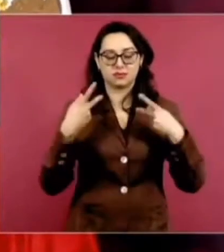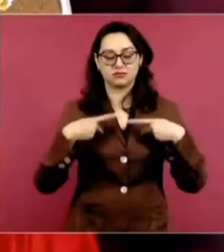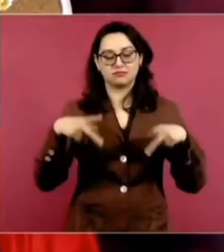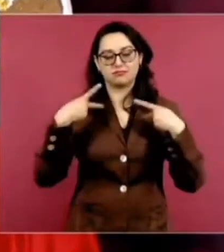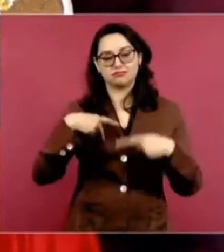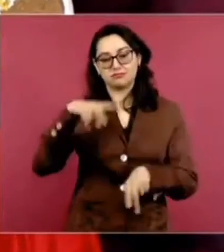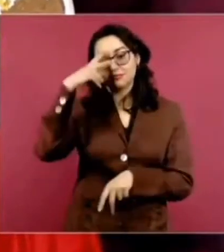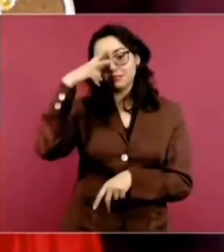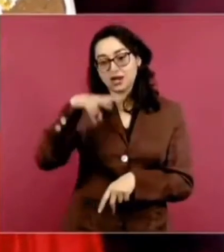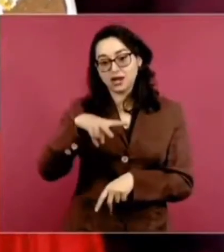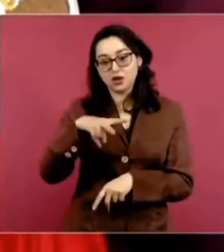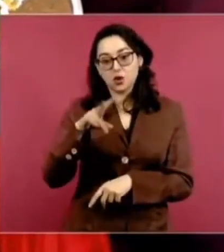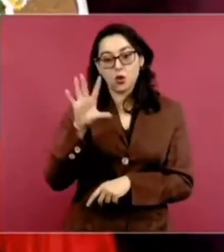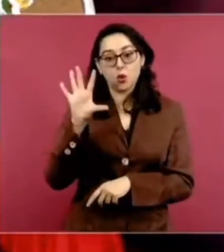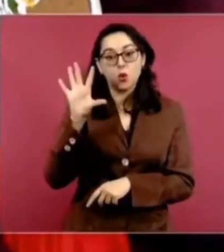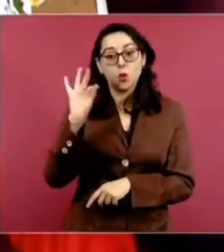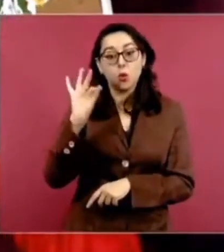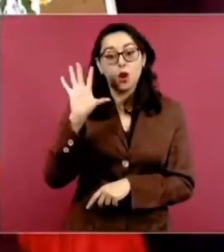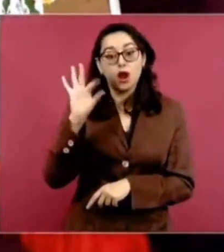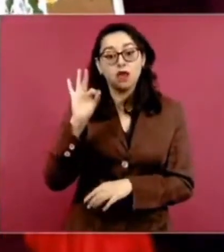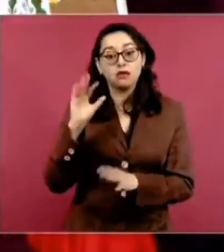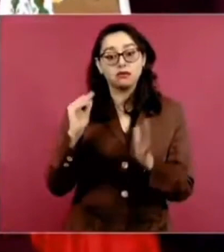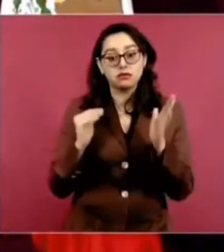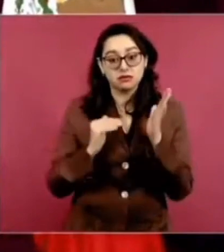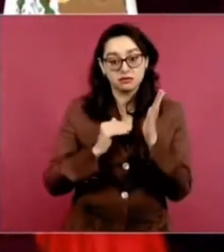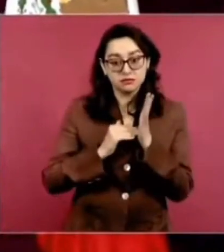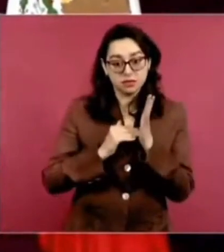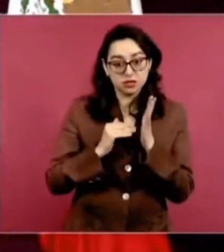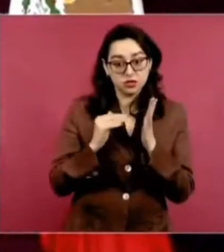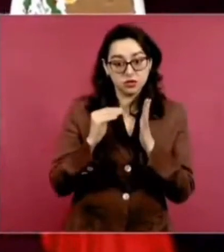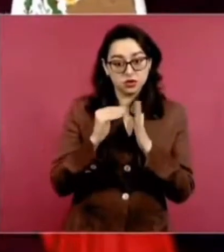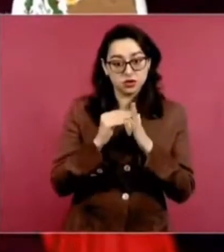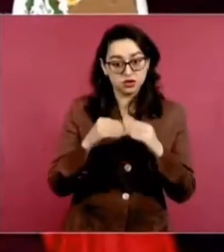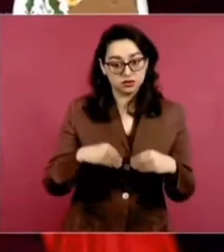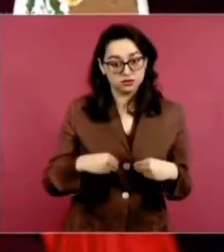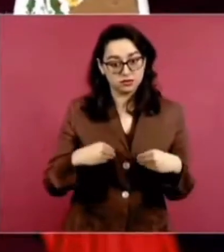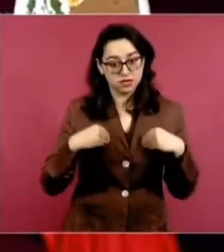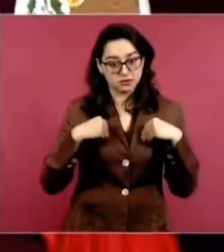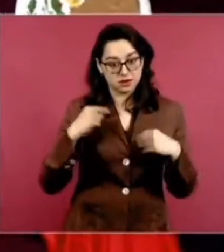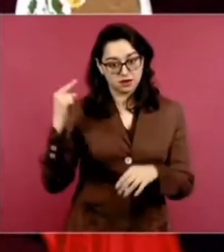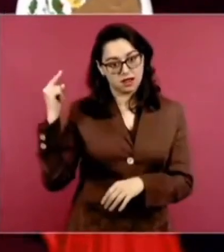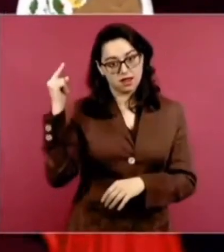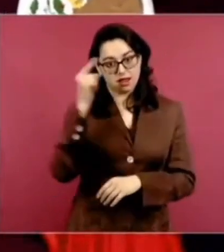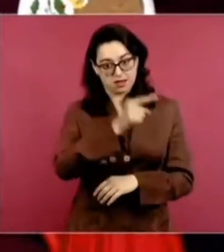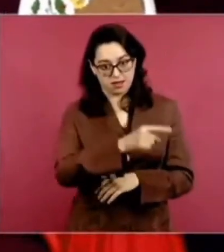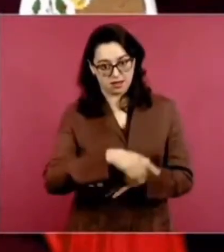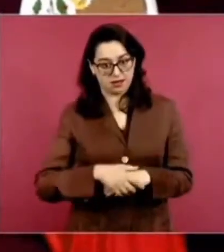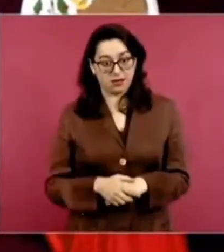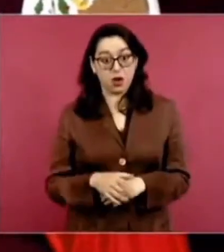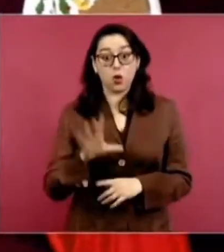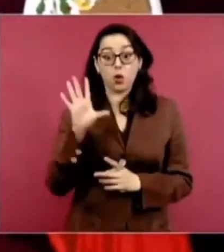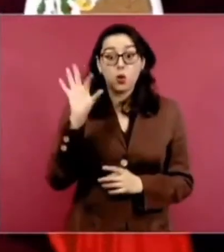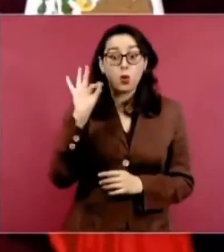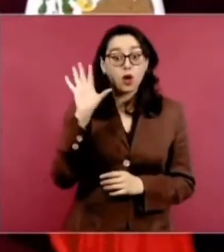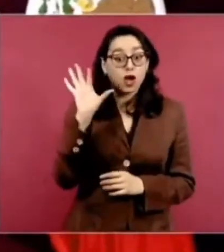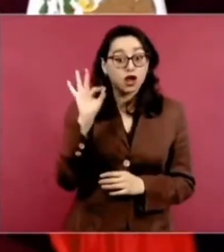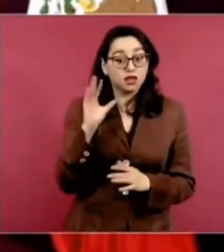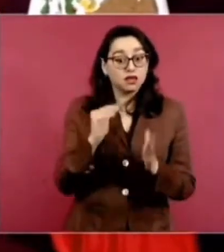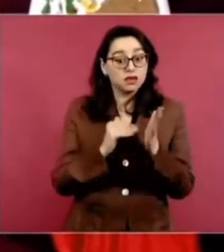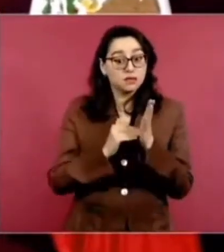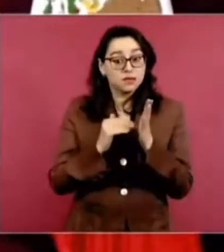de personas en Estados Unidos de origen mexicano, paisanos nuestros, 40